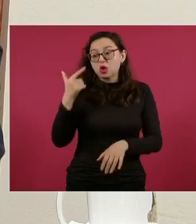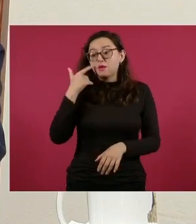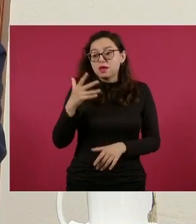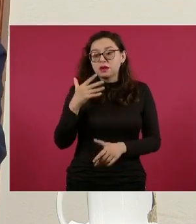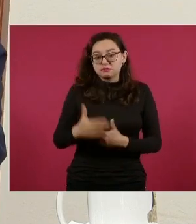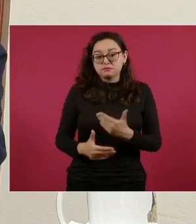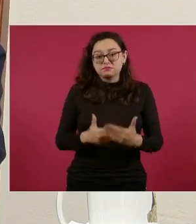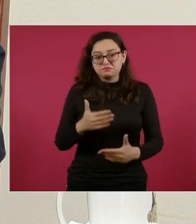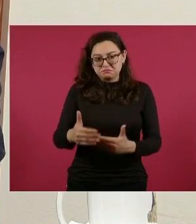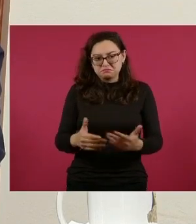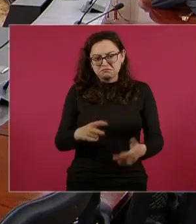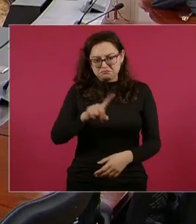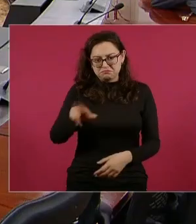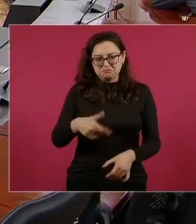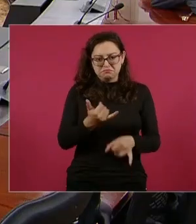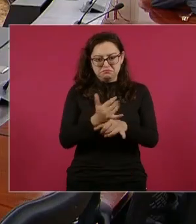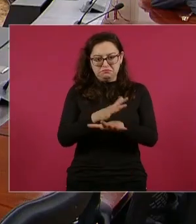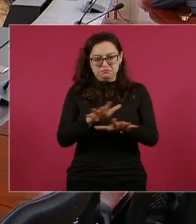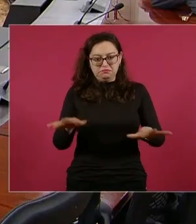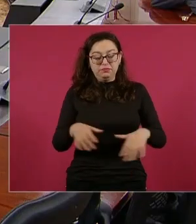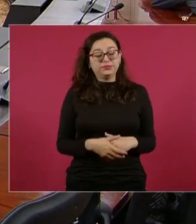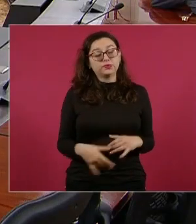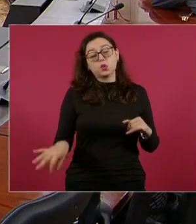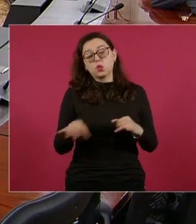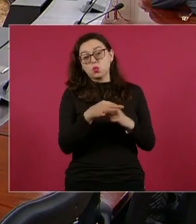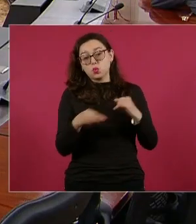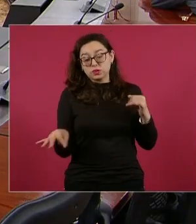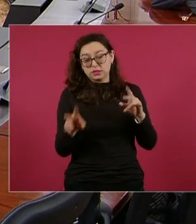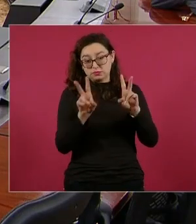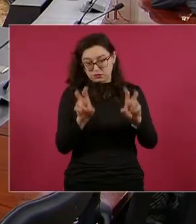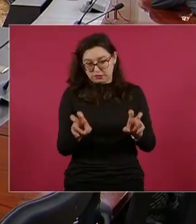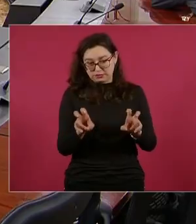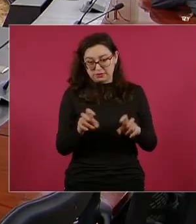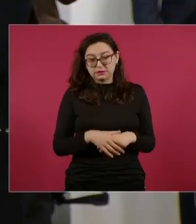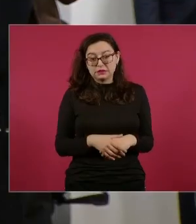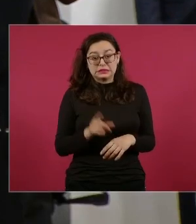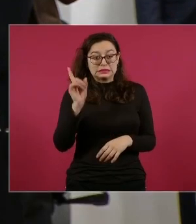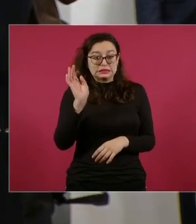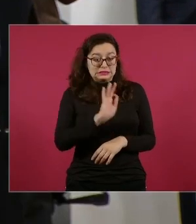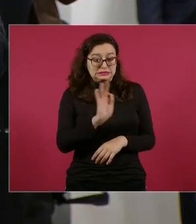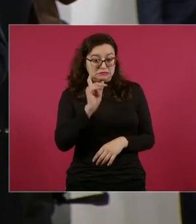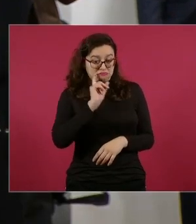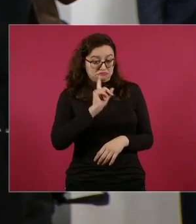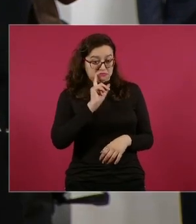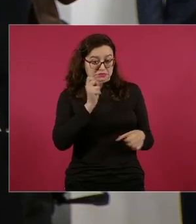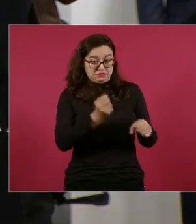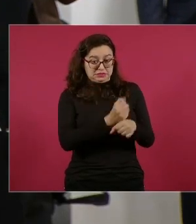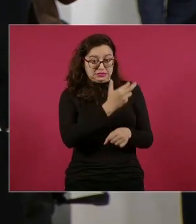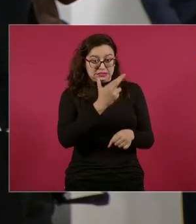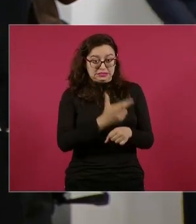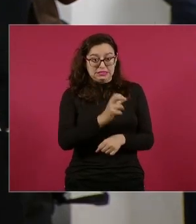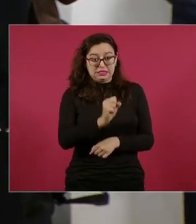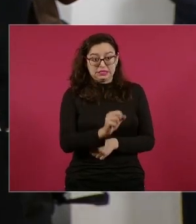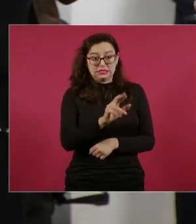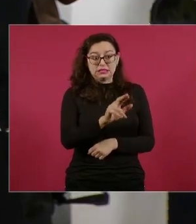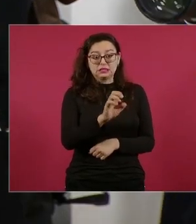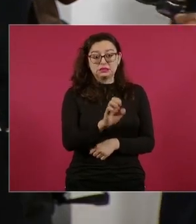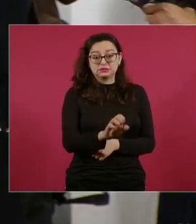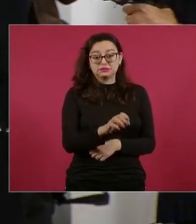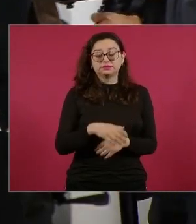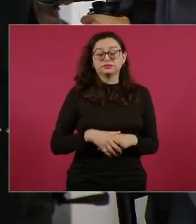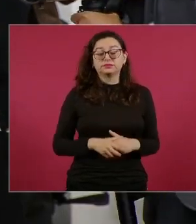y vamos a estar informando. Para cerrar el tema nada más, presidente, quizás también la canciller nos puede ayudar en esto, y lo acaba de informar,